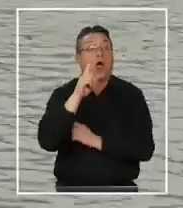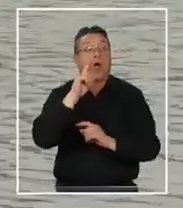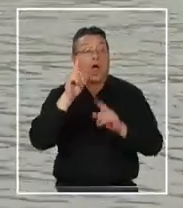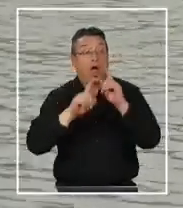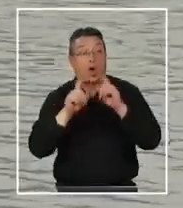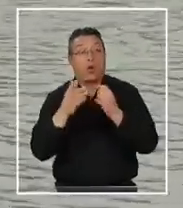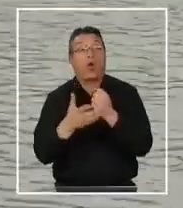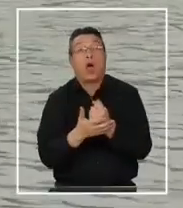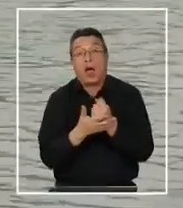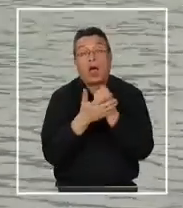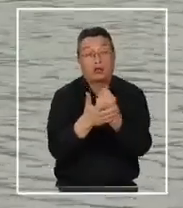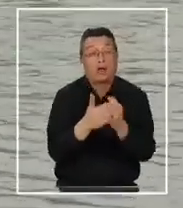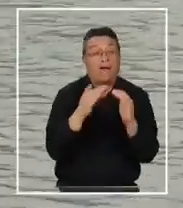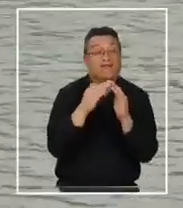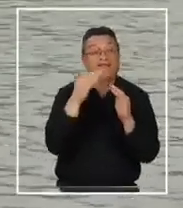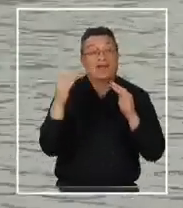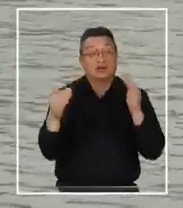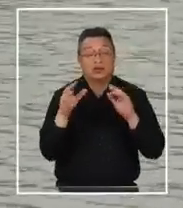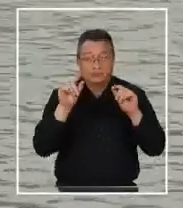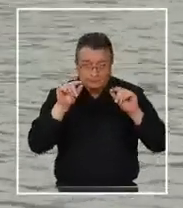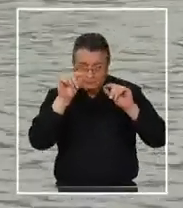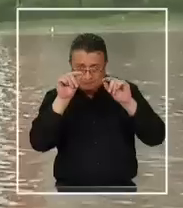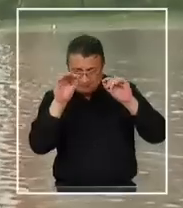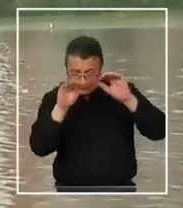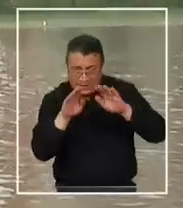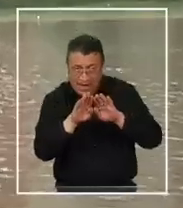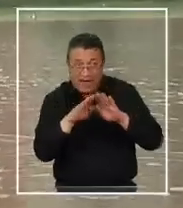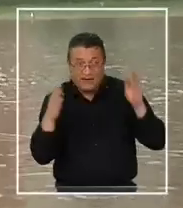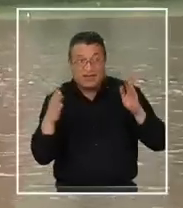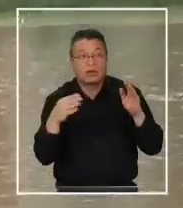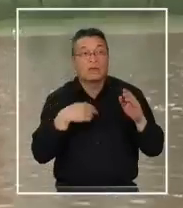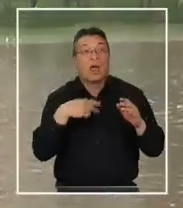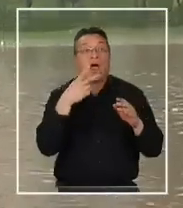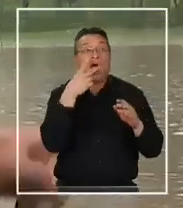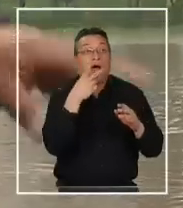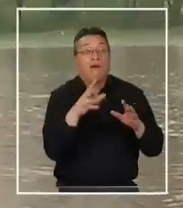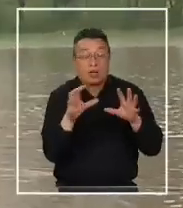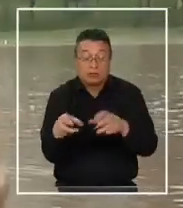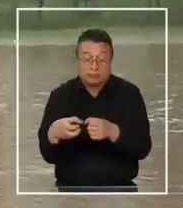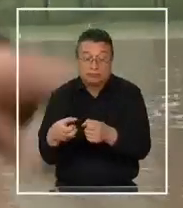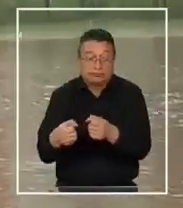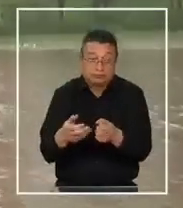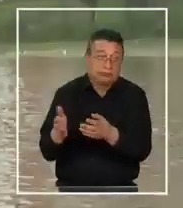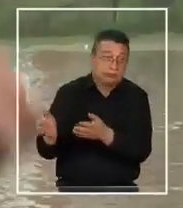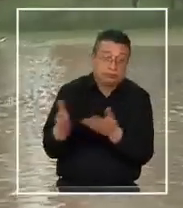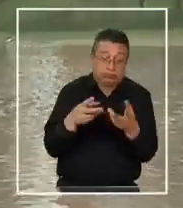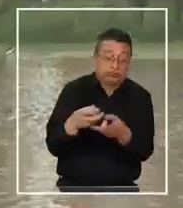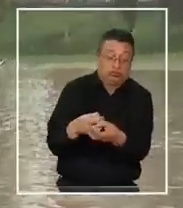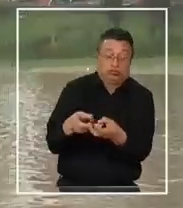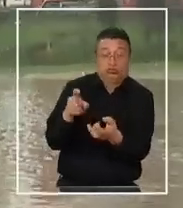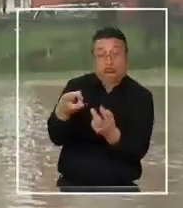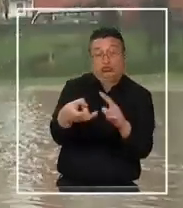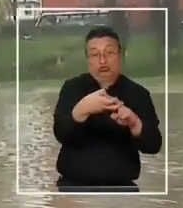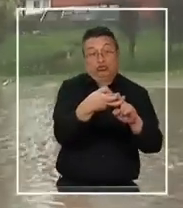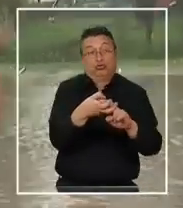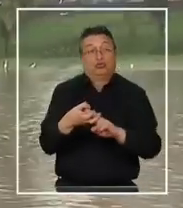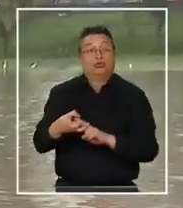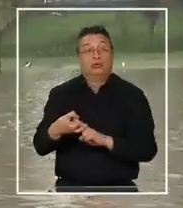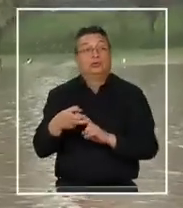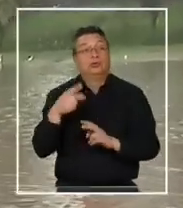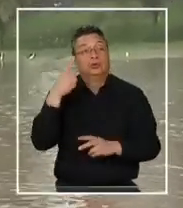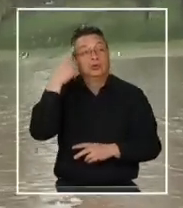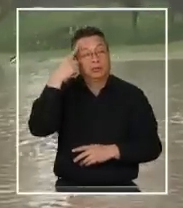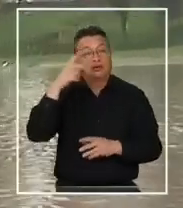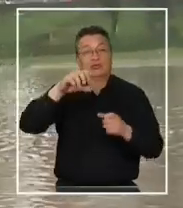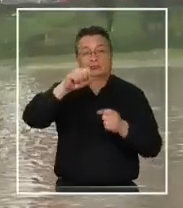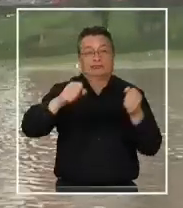algunos colaboradores vecinos intentaban abrirlo sin éxito. Lo abrí para poder ver si lo podíamos sacarlo a la orilla para que la grúa lo tomara, pero está con el